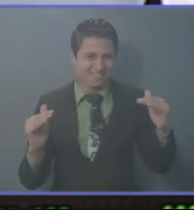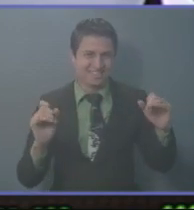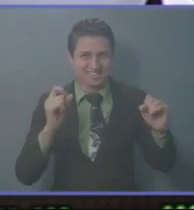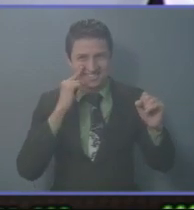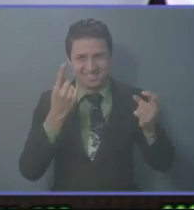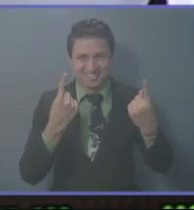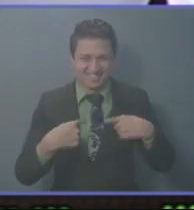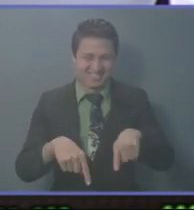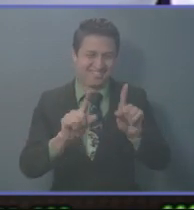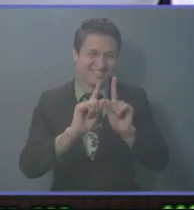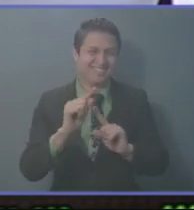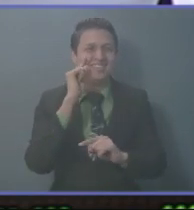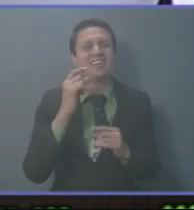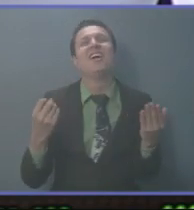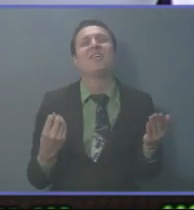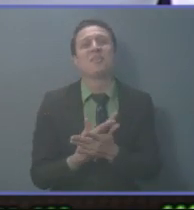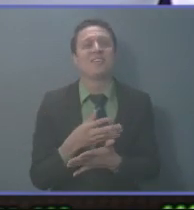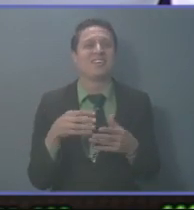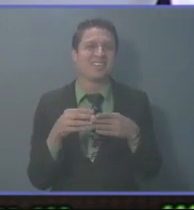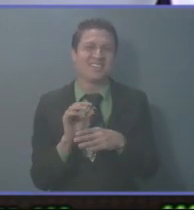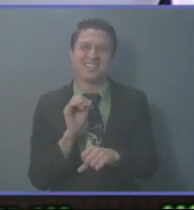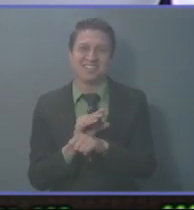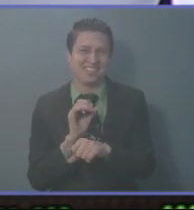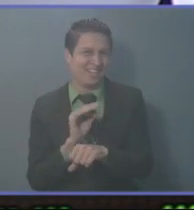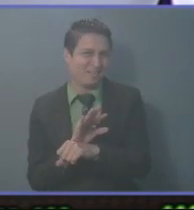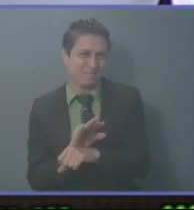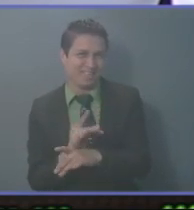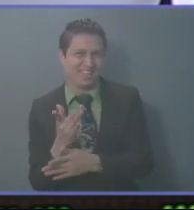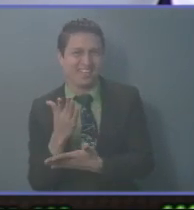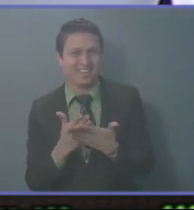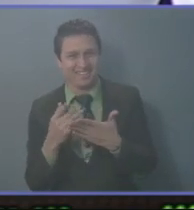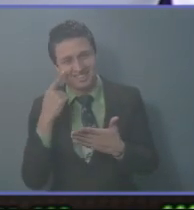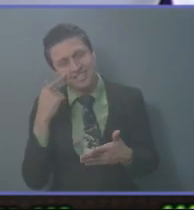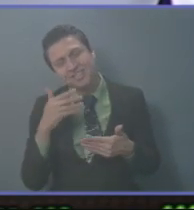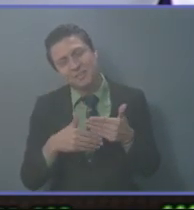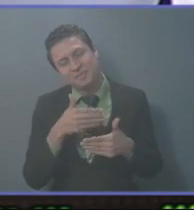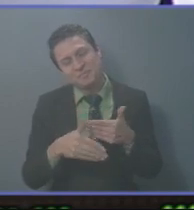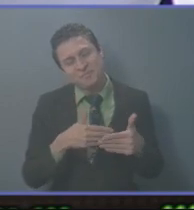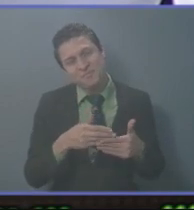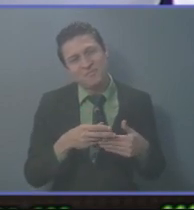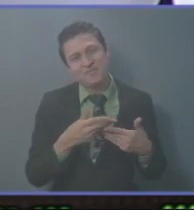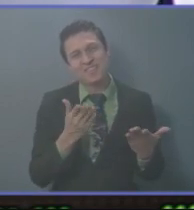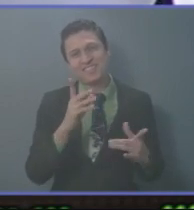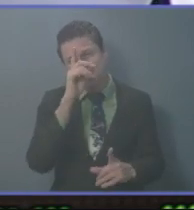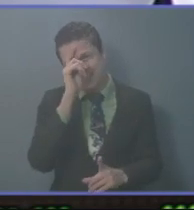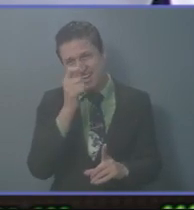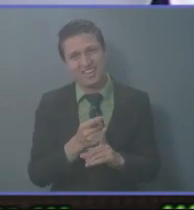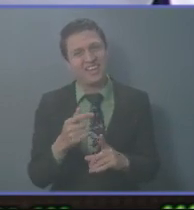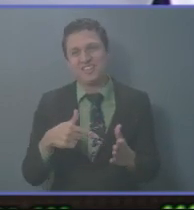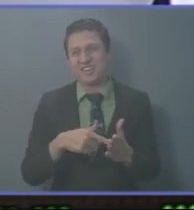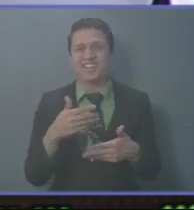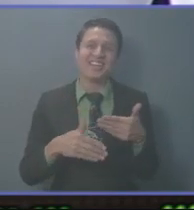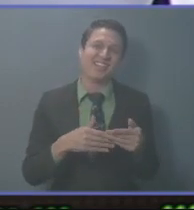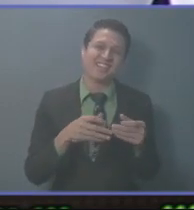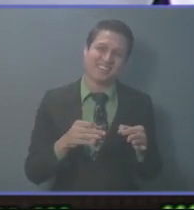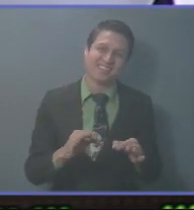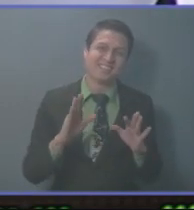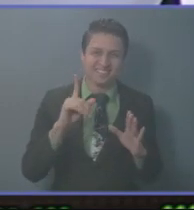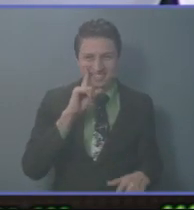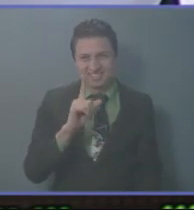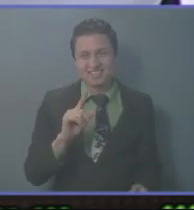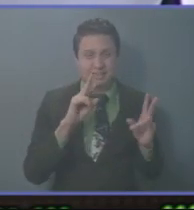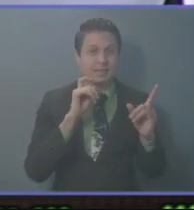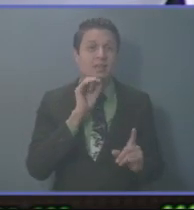continuo de adaptación a las nuevas recomendaciones internacionales sobre las prácticas bancarias, alcanzándose paulatinamente y